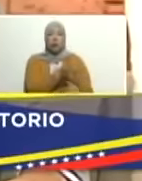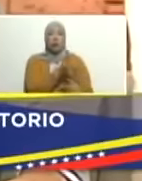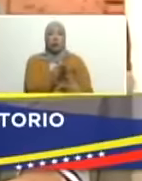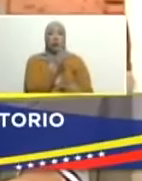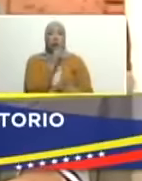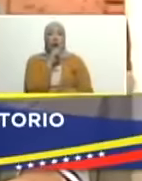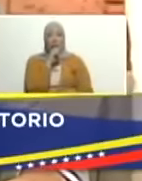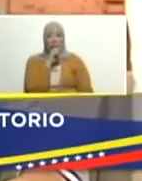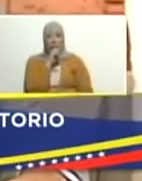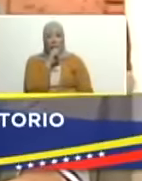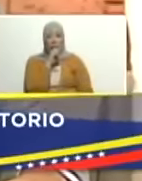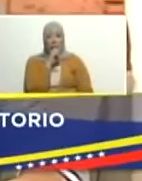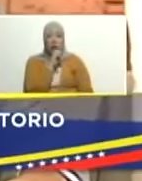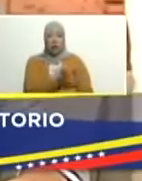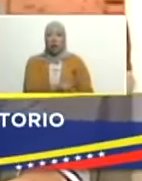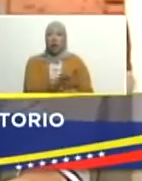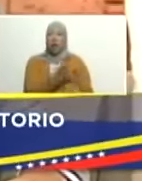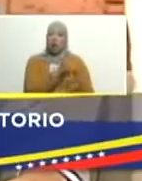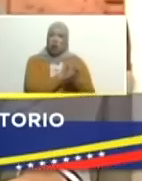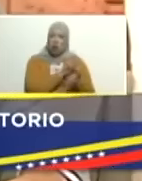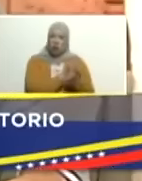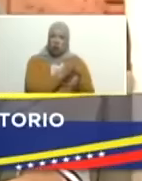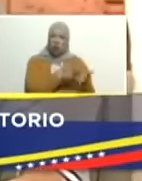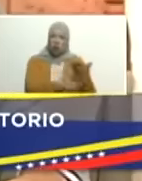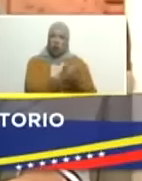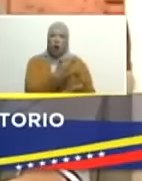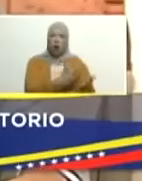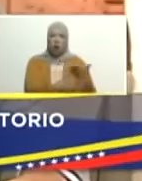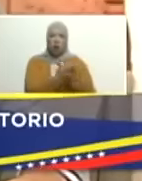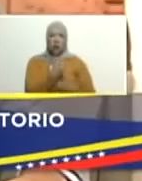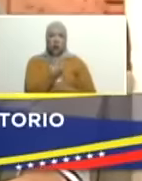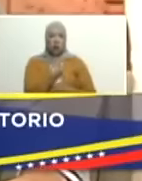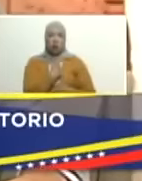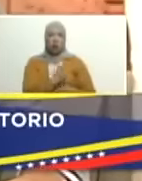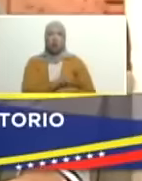envalentonarse por allá. Yo les digo,